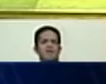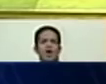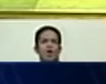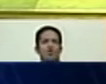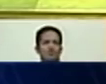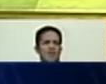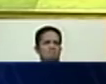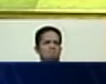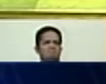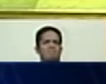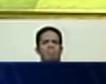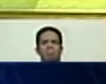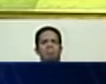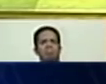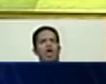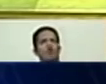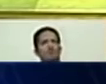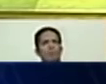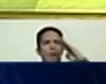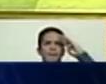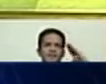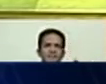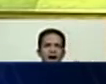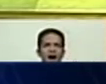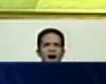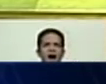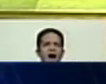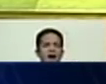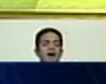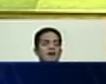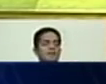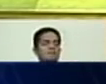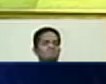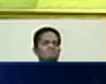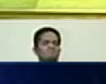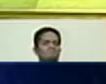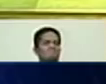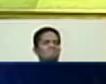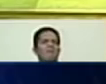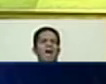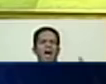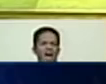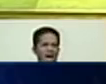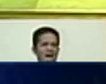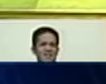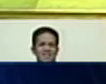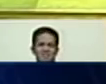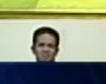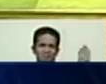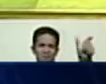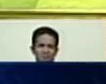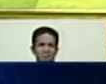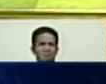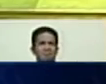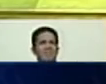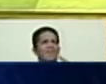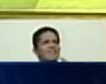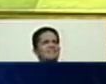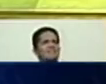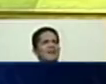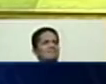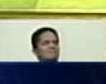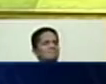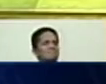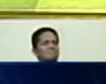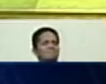ningún grupo militar, que tiene a su vez un comandante en jefe inmediato, que dicen que es el